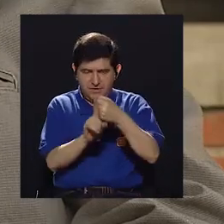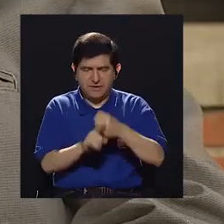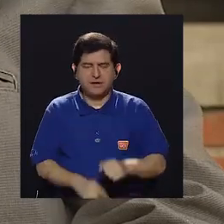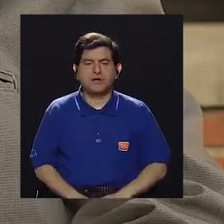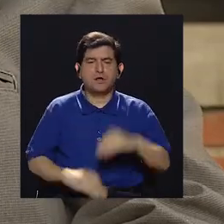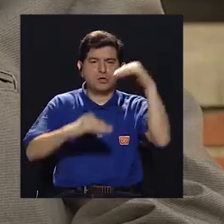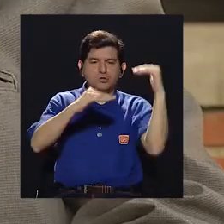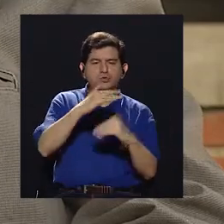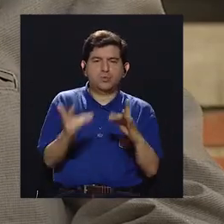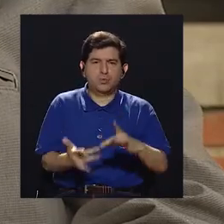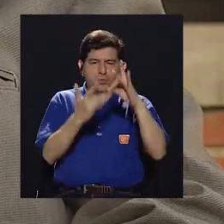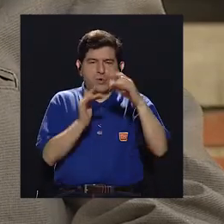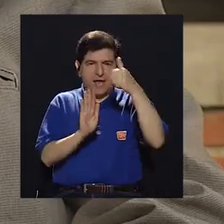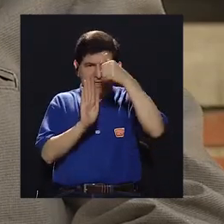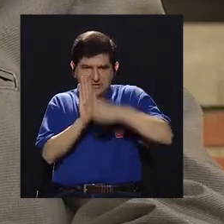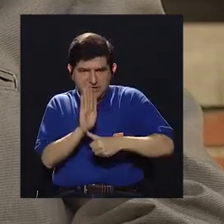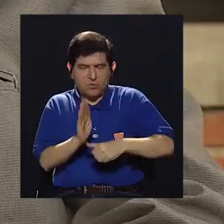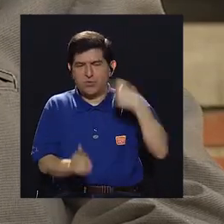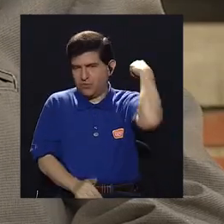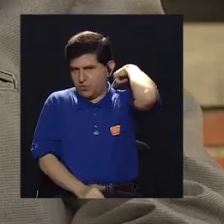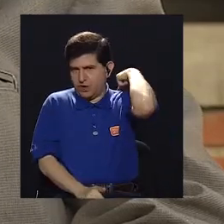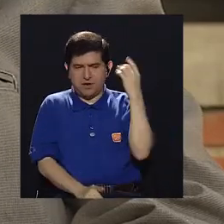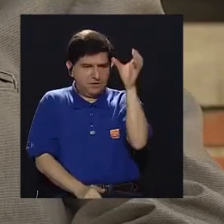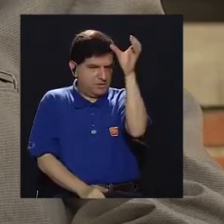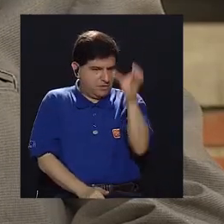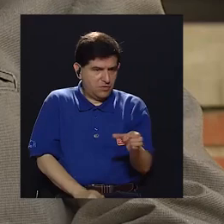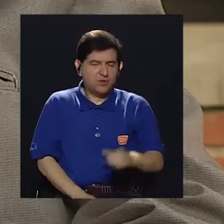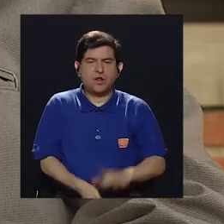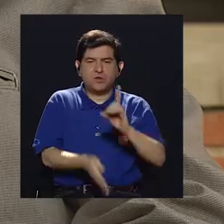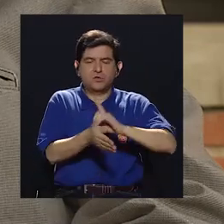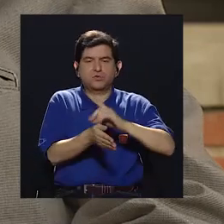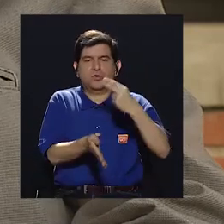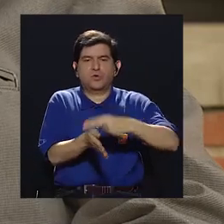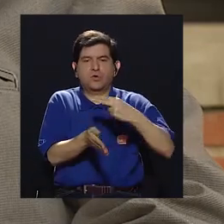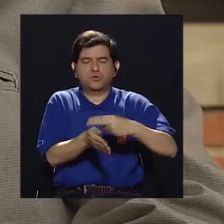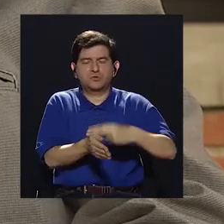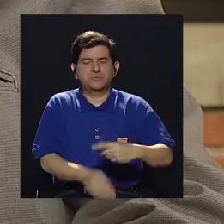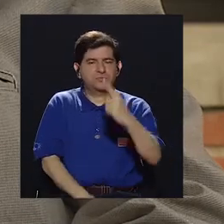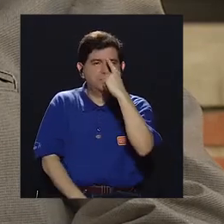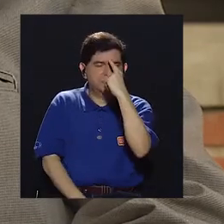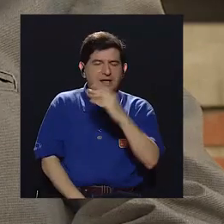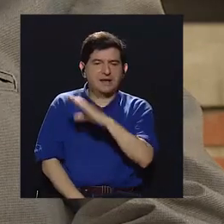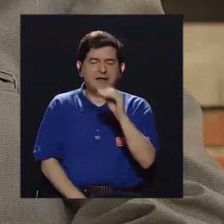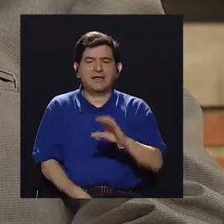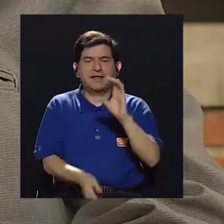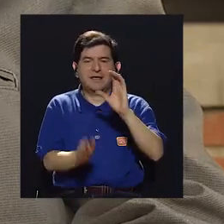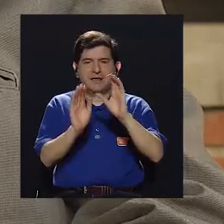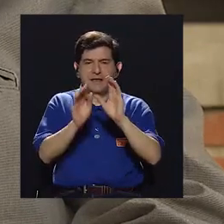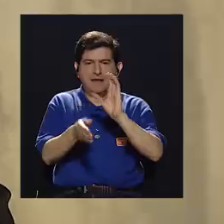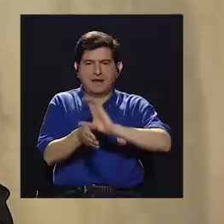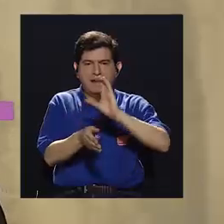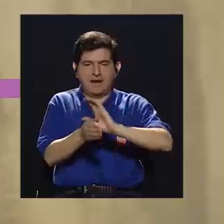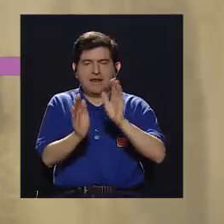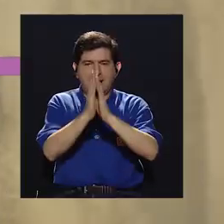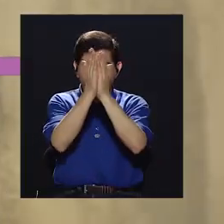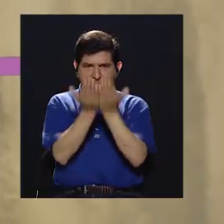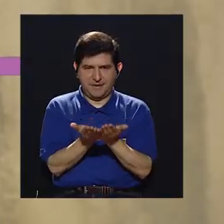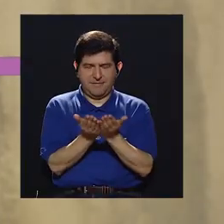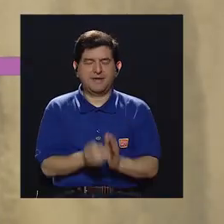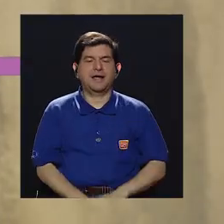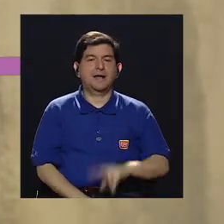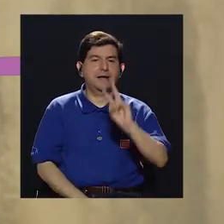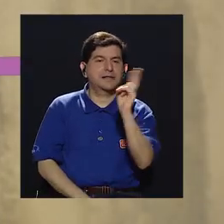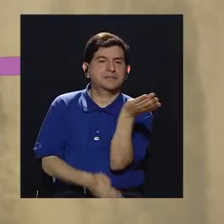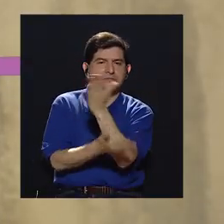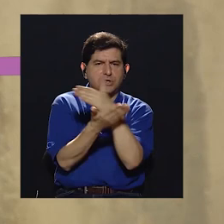una subespecialidad en cirugía de columna vertebral, médico del Hospital Calderón Guardia y de la Clínica Bíblica. Hola.